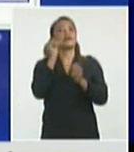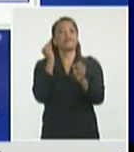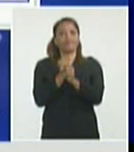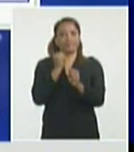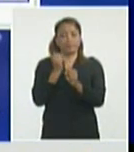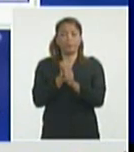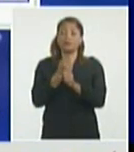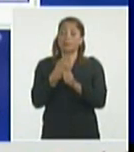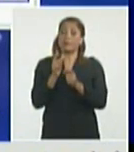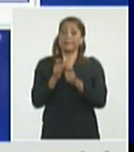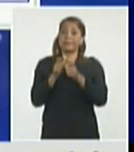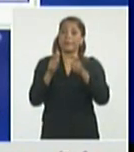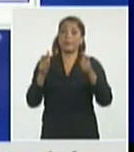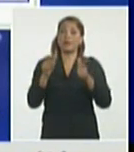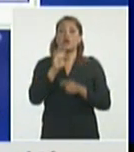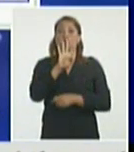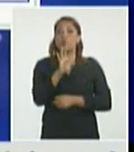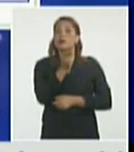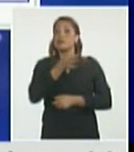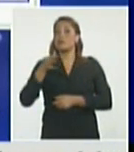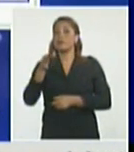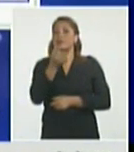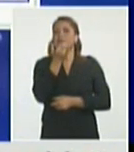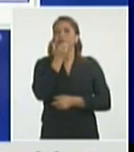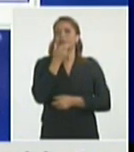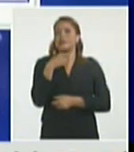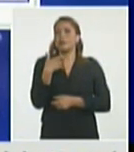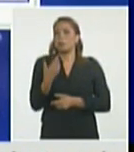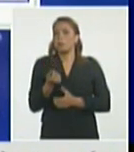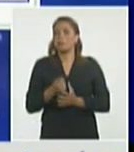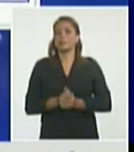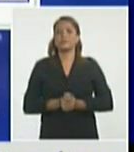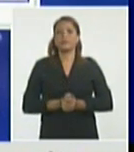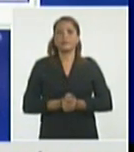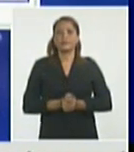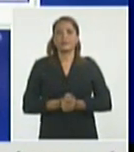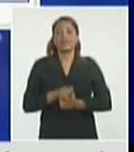incremento. Y los 4 municipios donde se concentra el